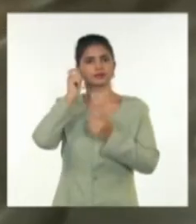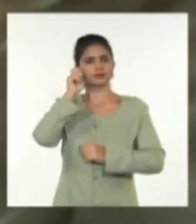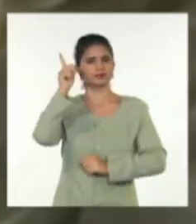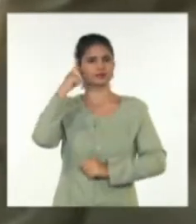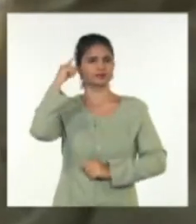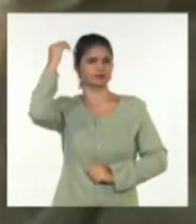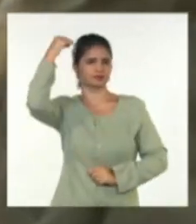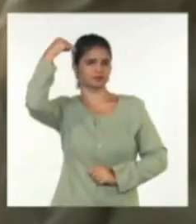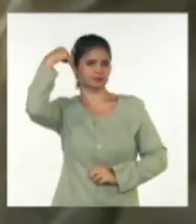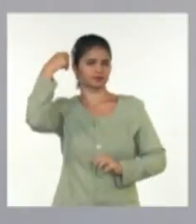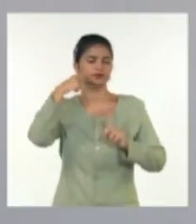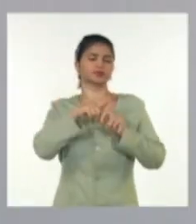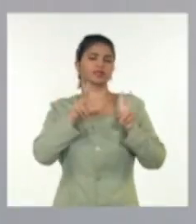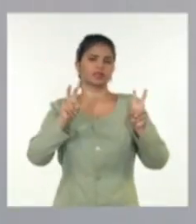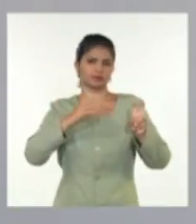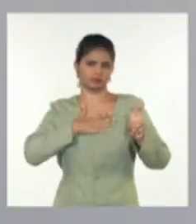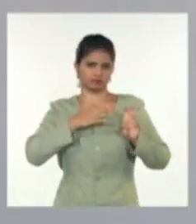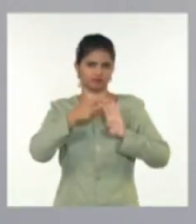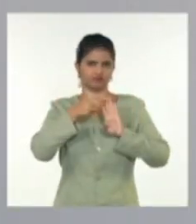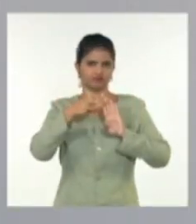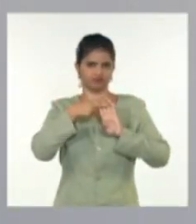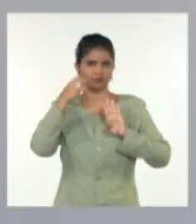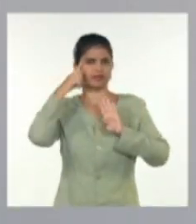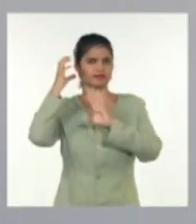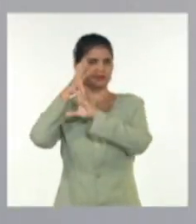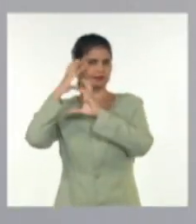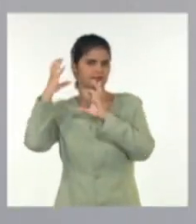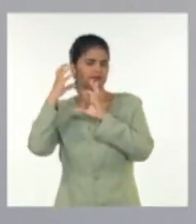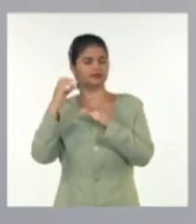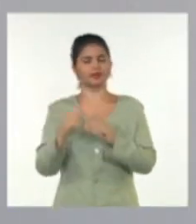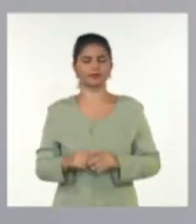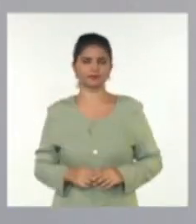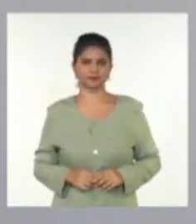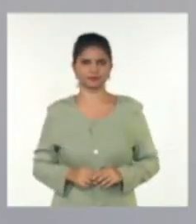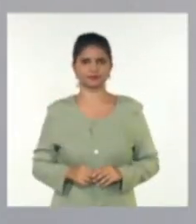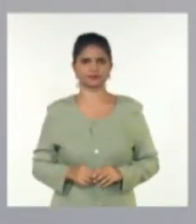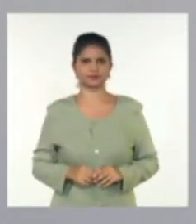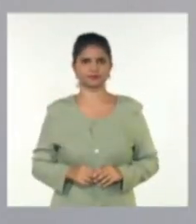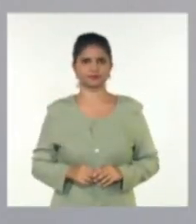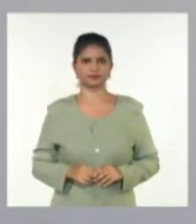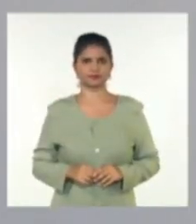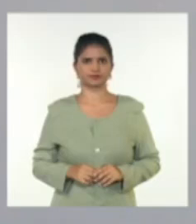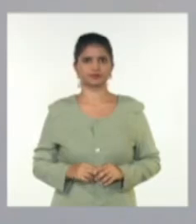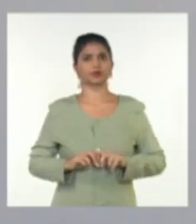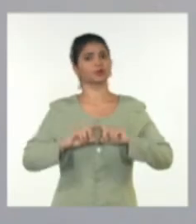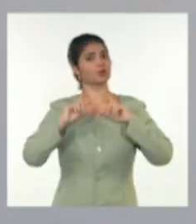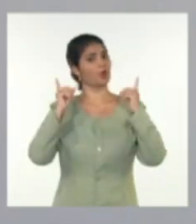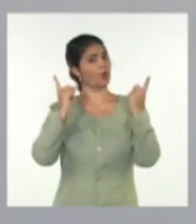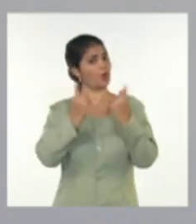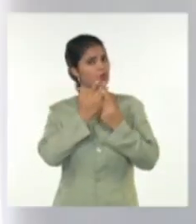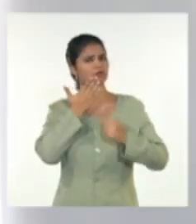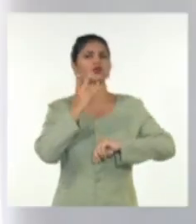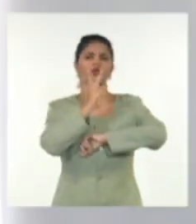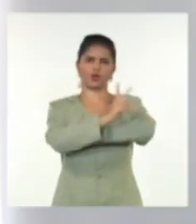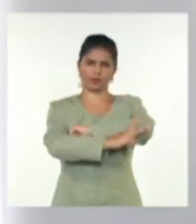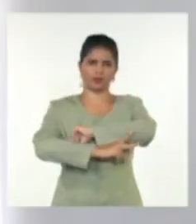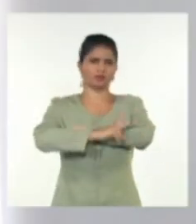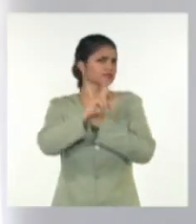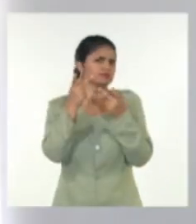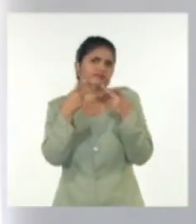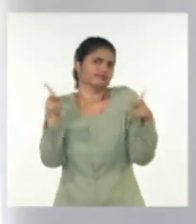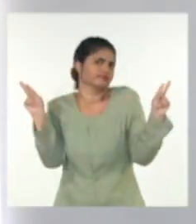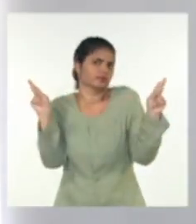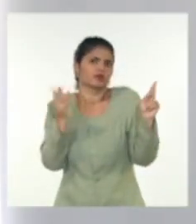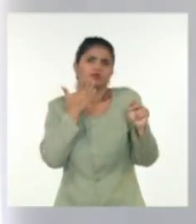conocimientos sobre esta ciencia. Es un reto porque son países muy buenos que tienen muy buenos resultados en todas las competencias. Una